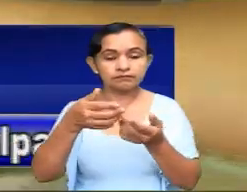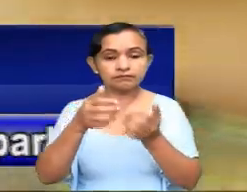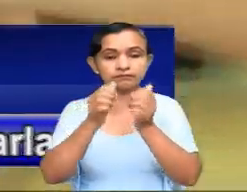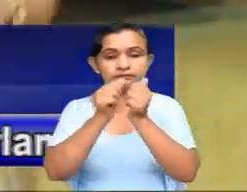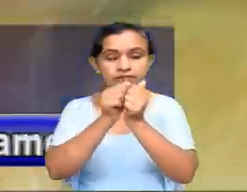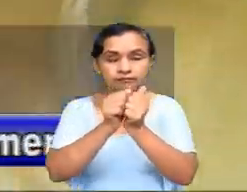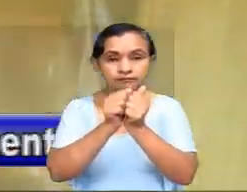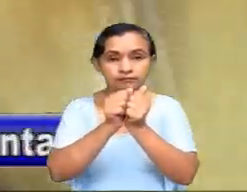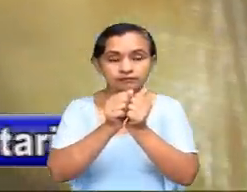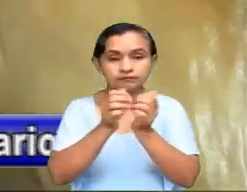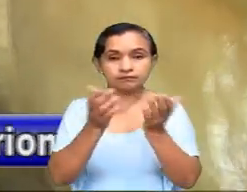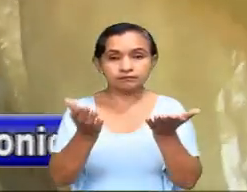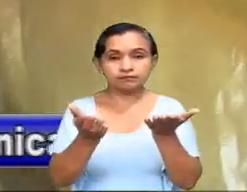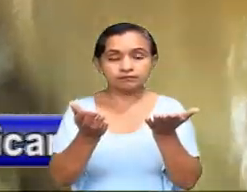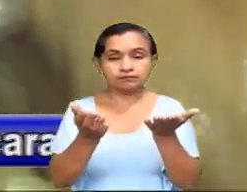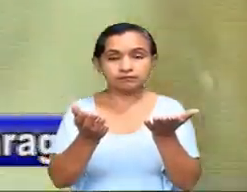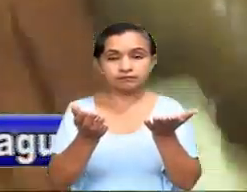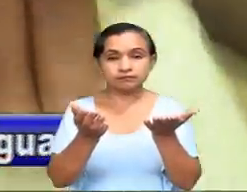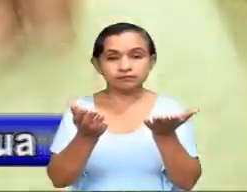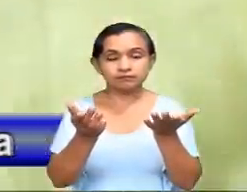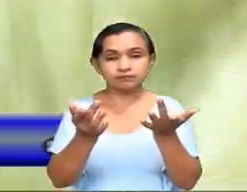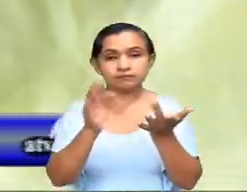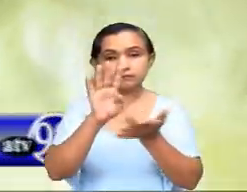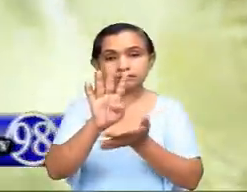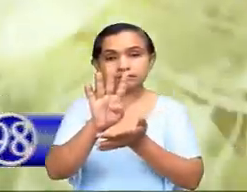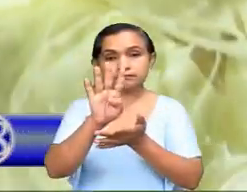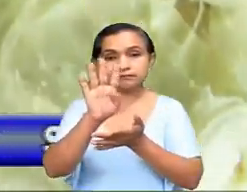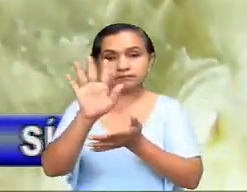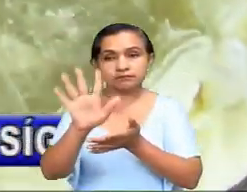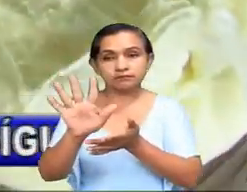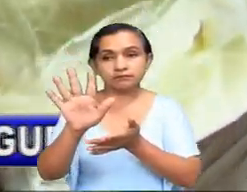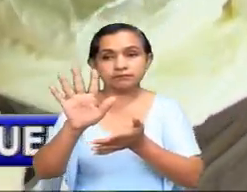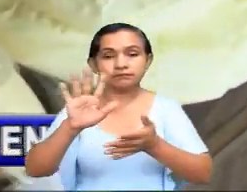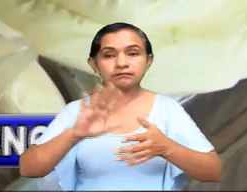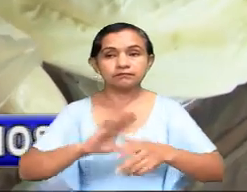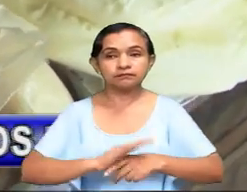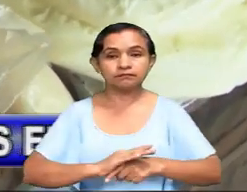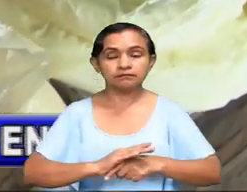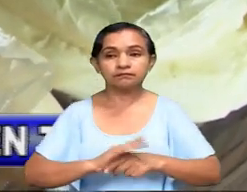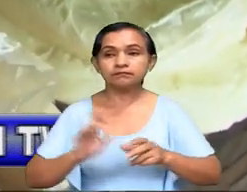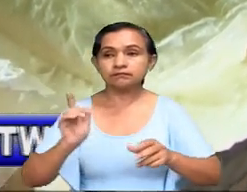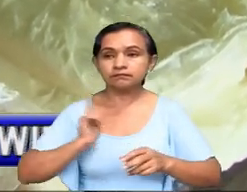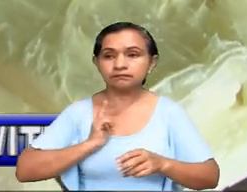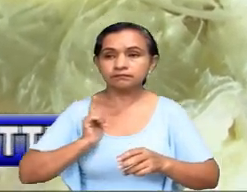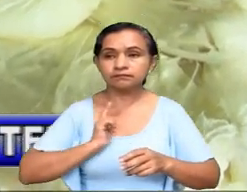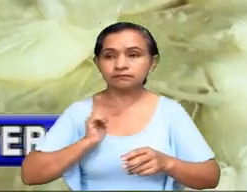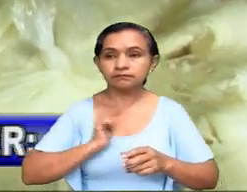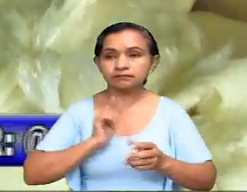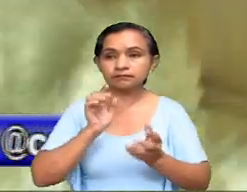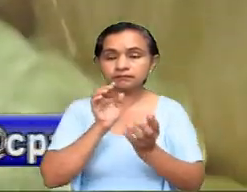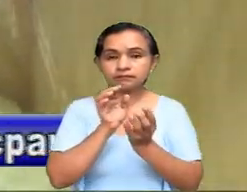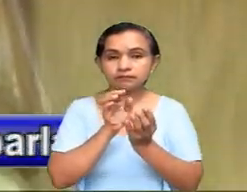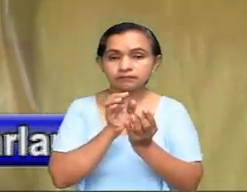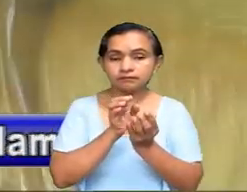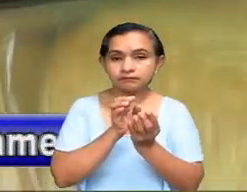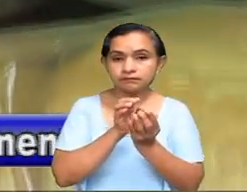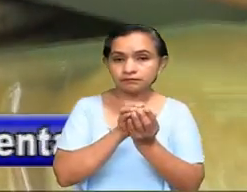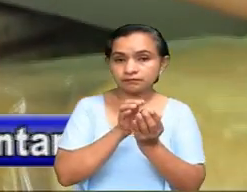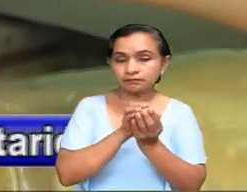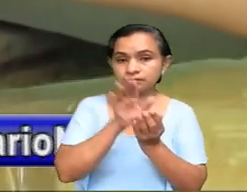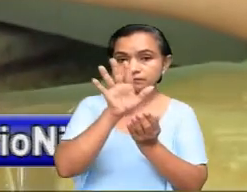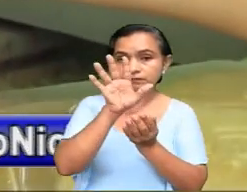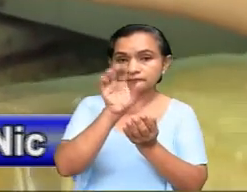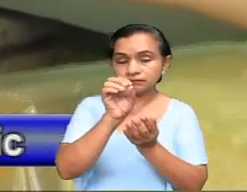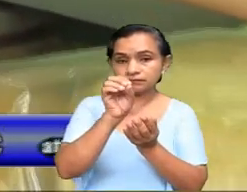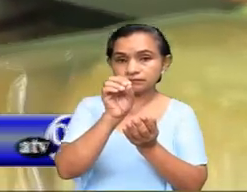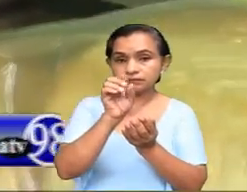tenemos a 45. Tenemos esta cuajada a 50